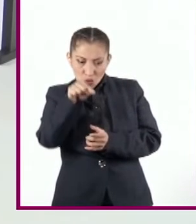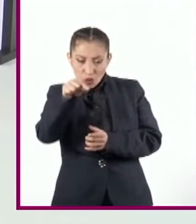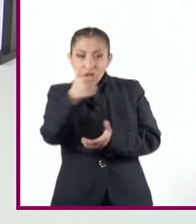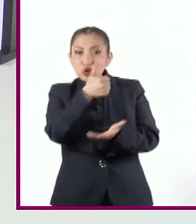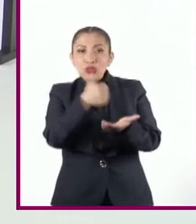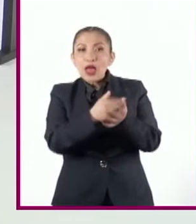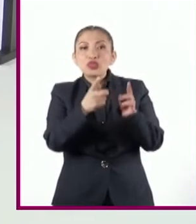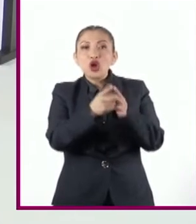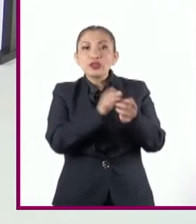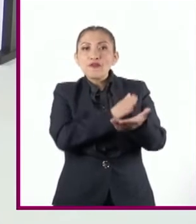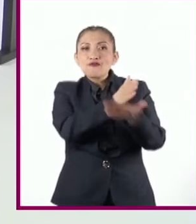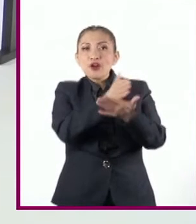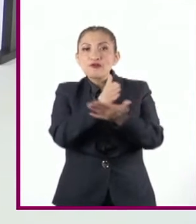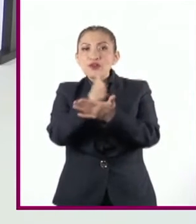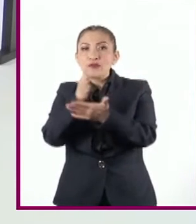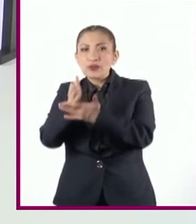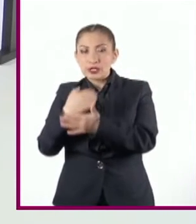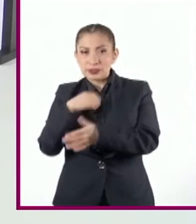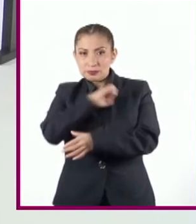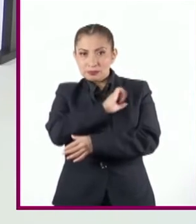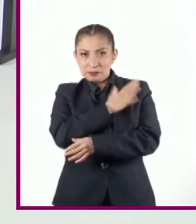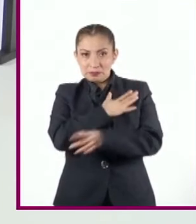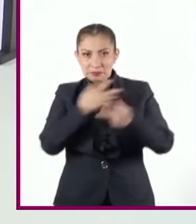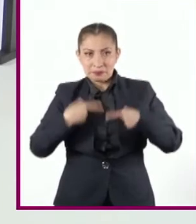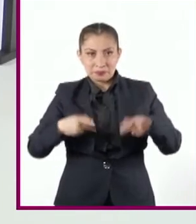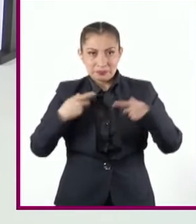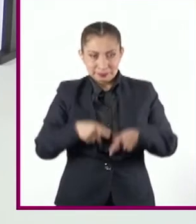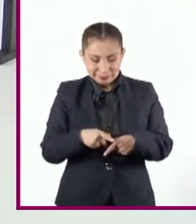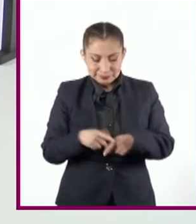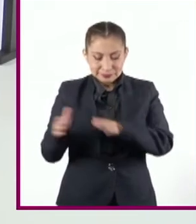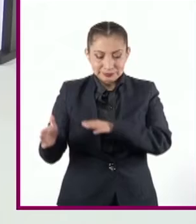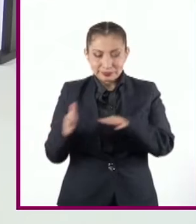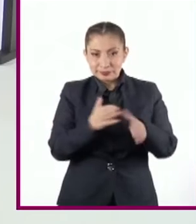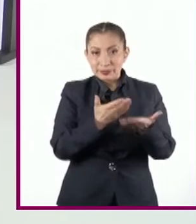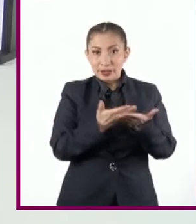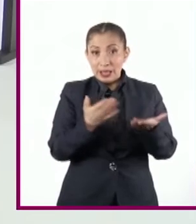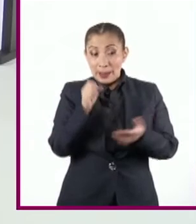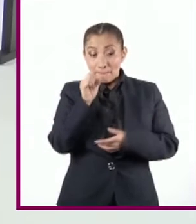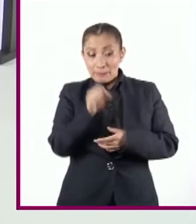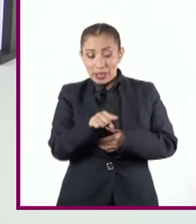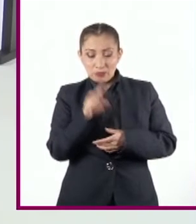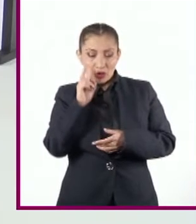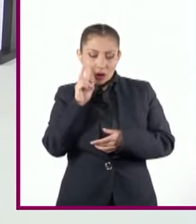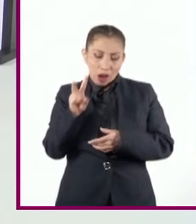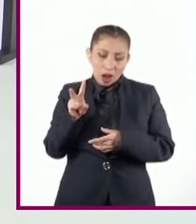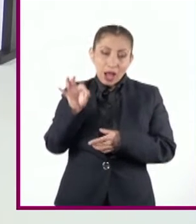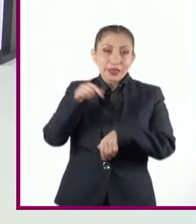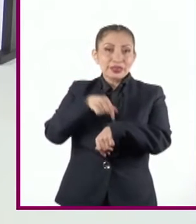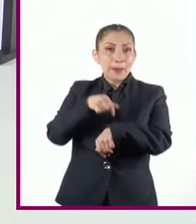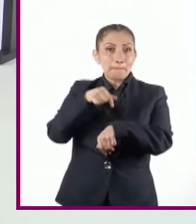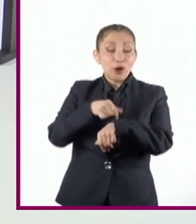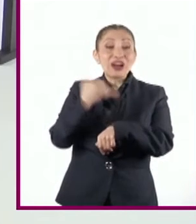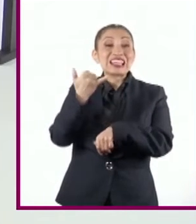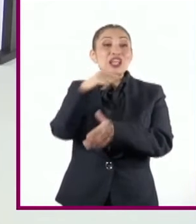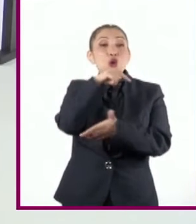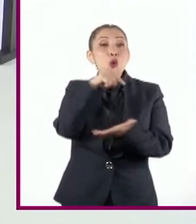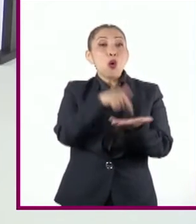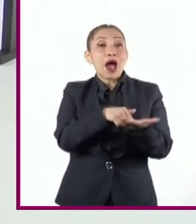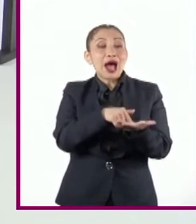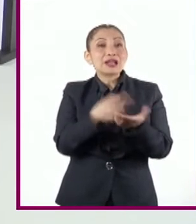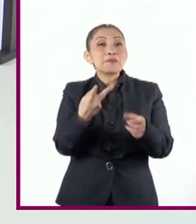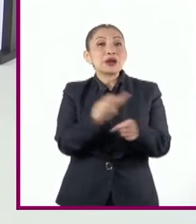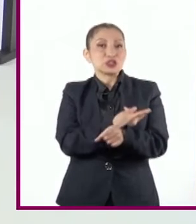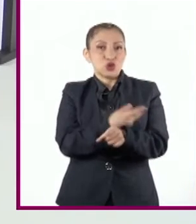ciudades o poblados llegaron los españoles. En la siguiente idea se puede encontrar el tiempo y el lugar de un